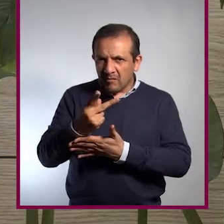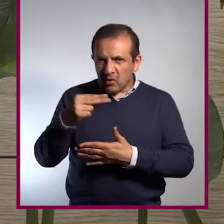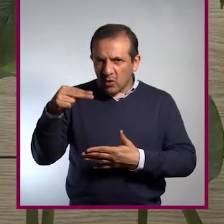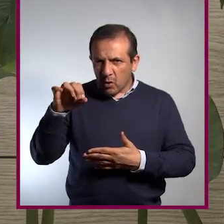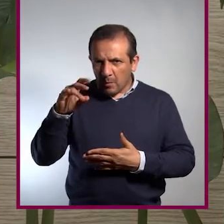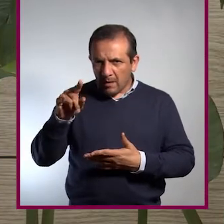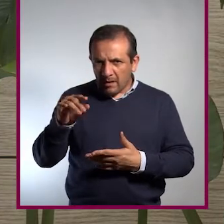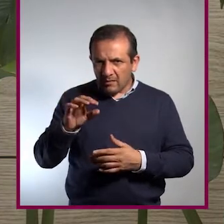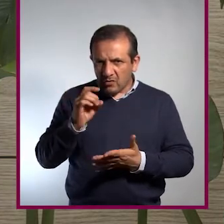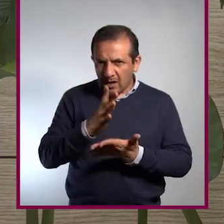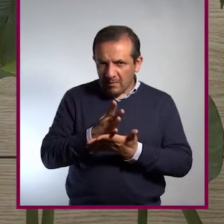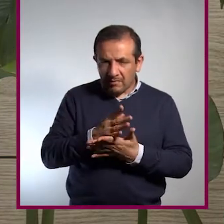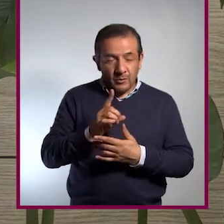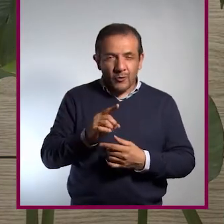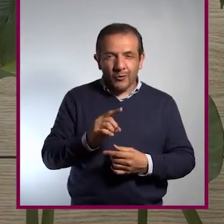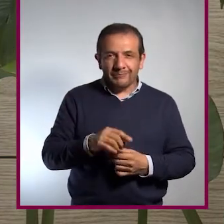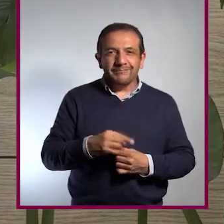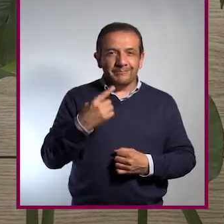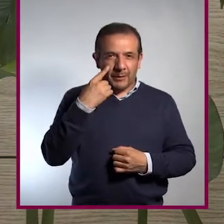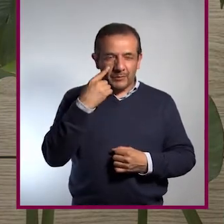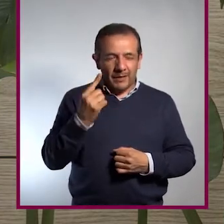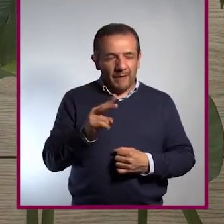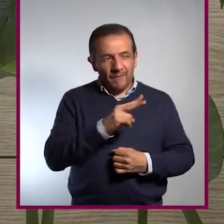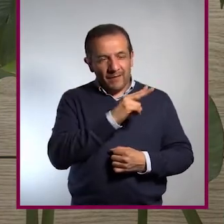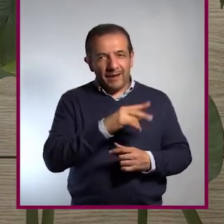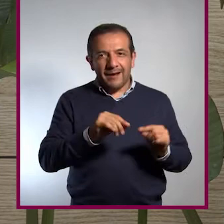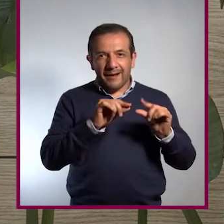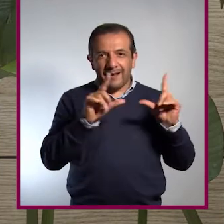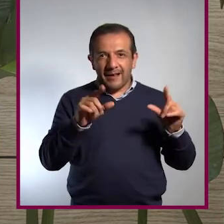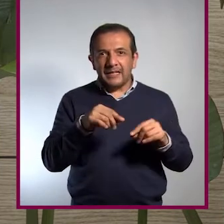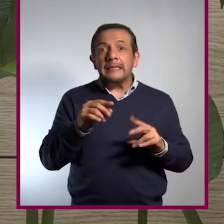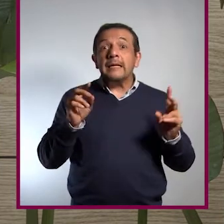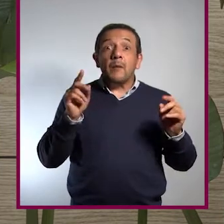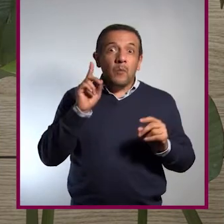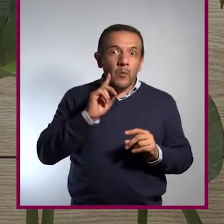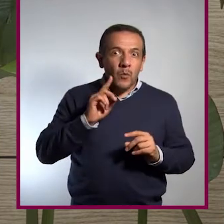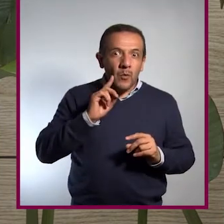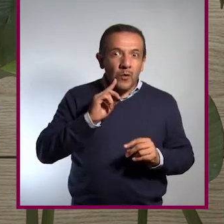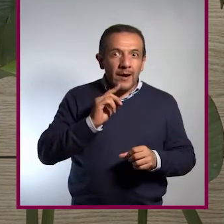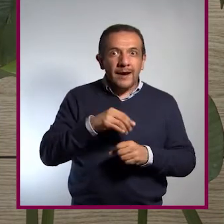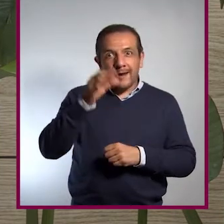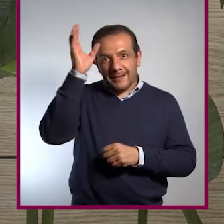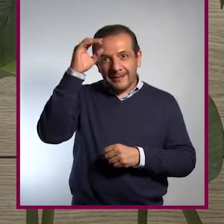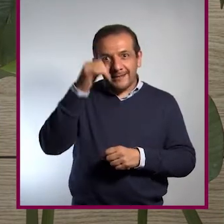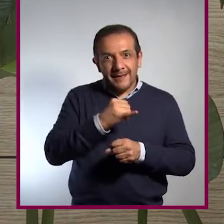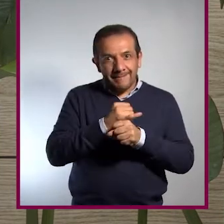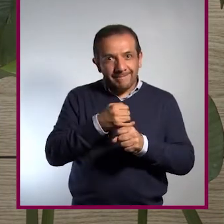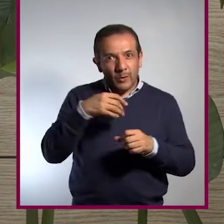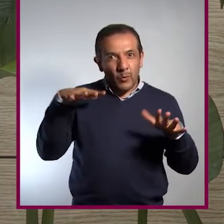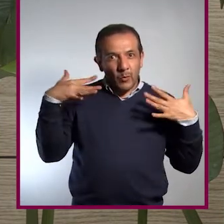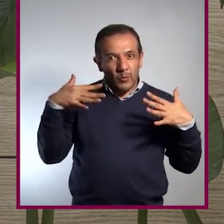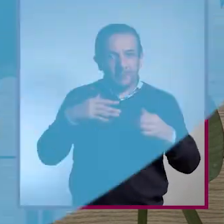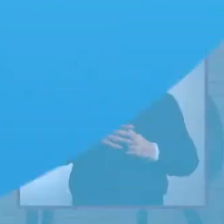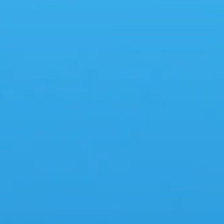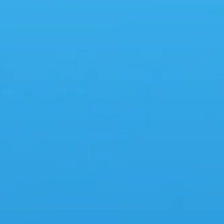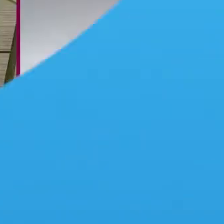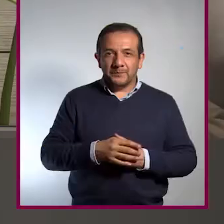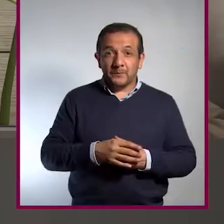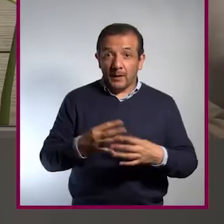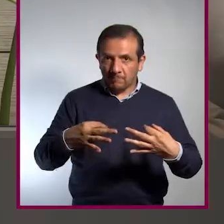Medicina? La respuesta es no. Acompáñame a ver la siguiente cápsula acerca de científicas admirables.